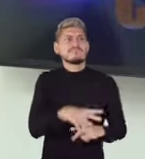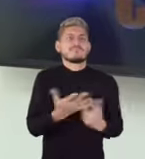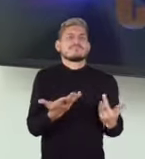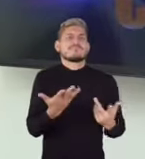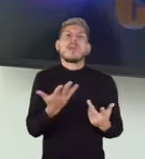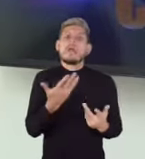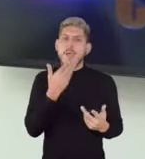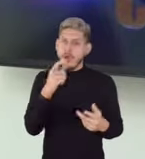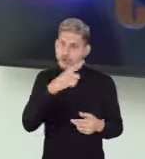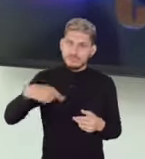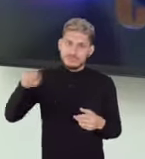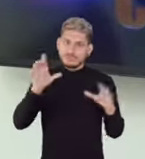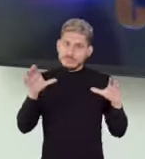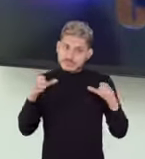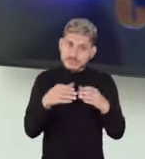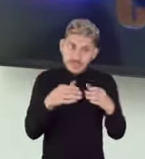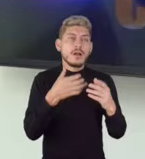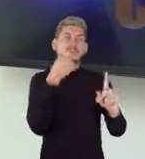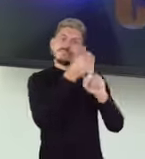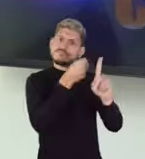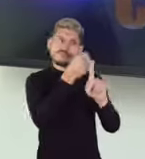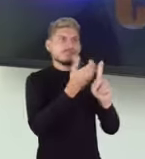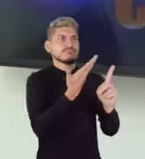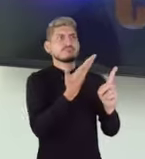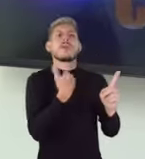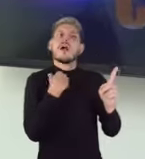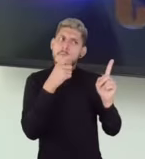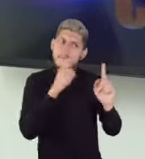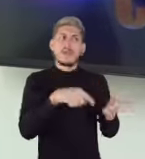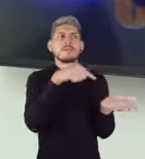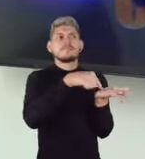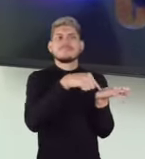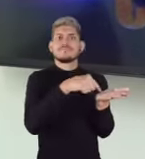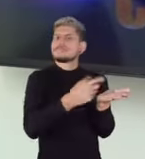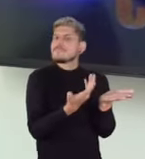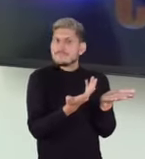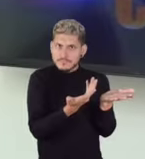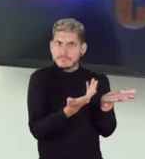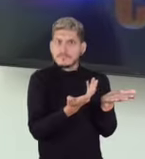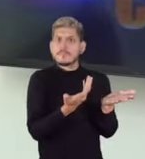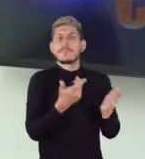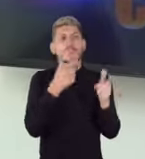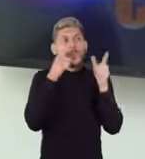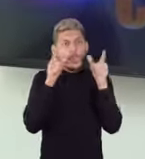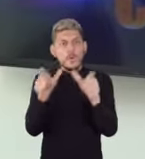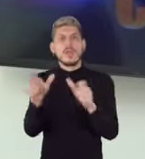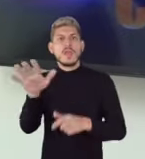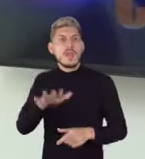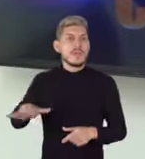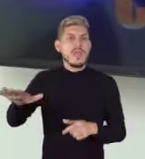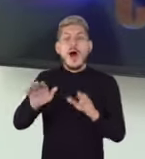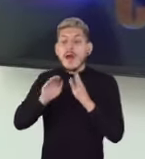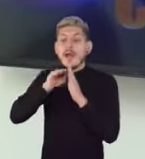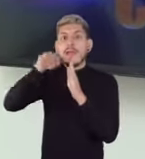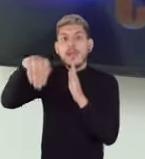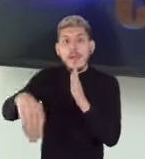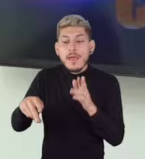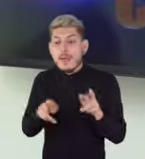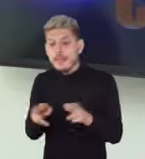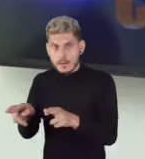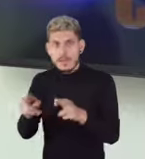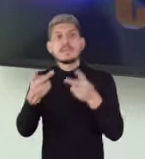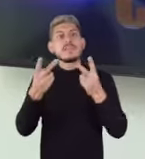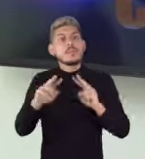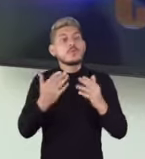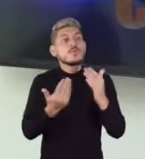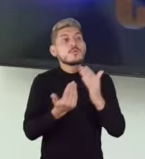es unirnos, y ¿qué es lo que esperamos? Primero, lo que estamos pidiendo es que se cree un equipo especializado en el cuidado de las quebradas. Segundo, que se cree un nuevo uso de